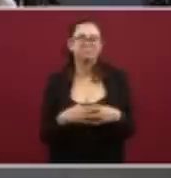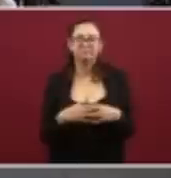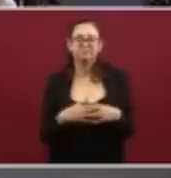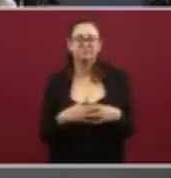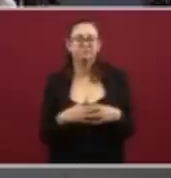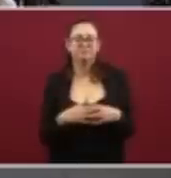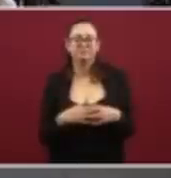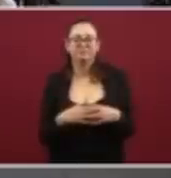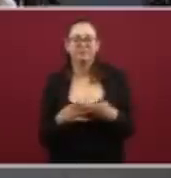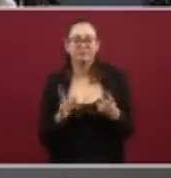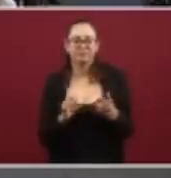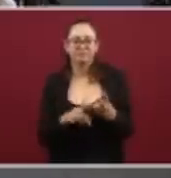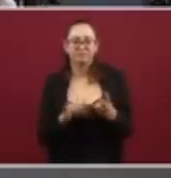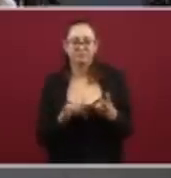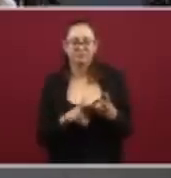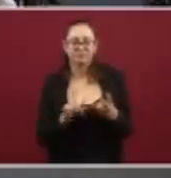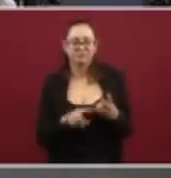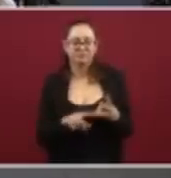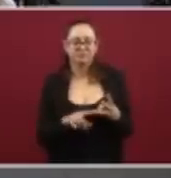ay